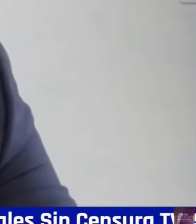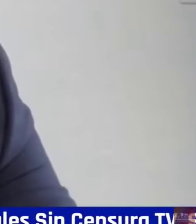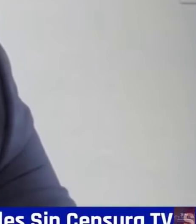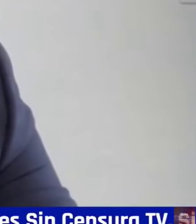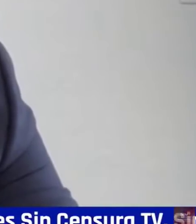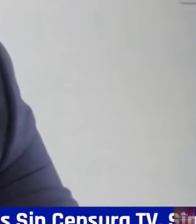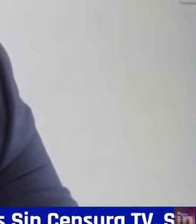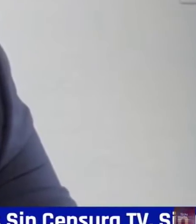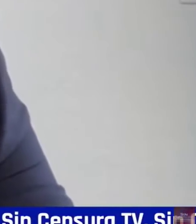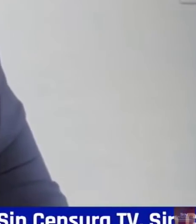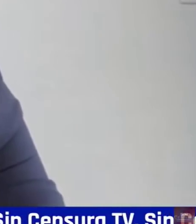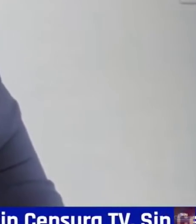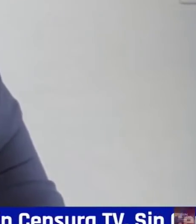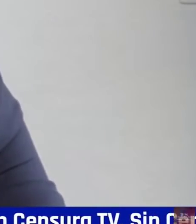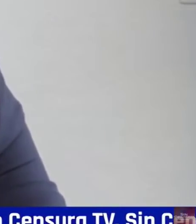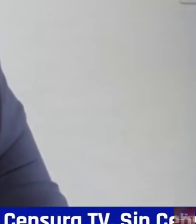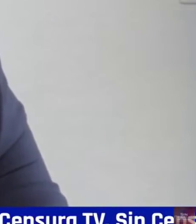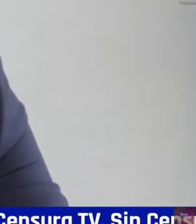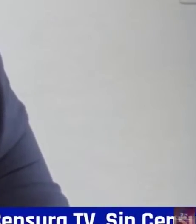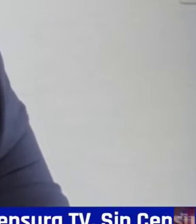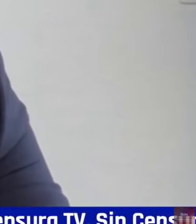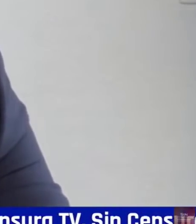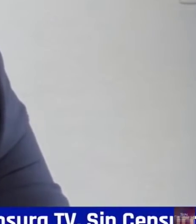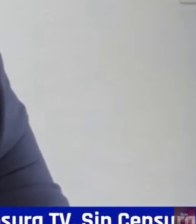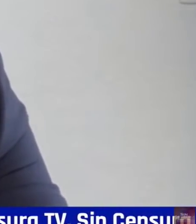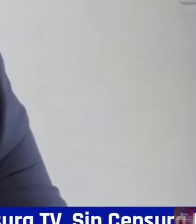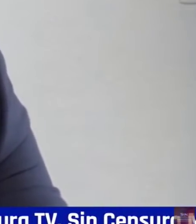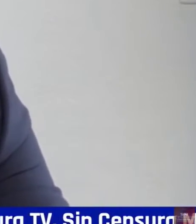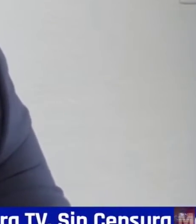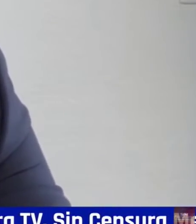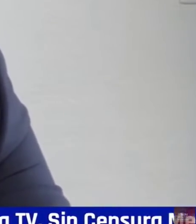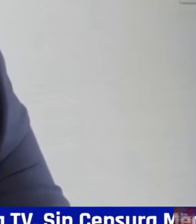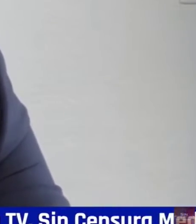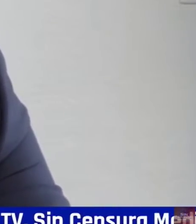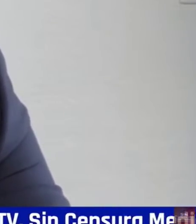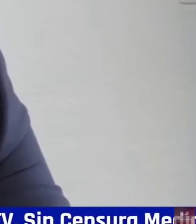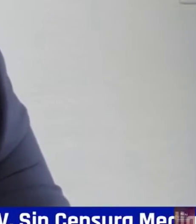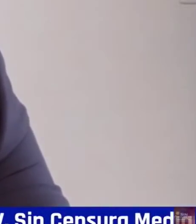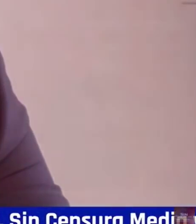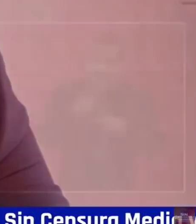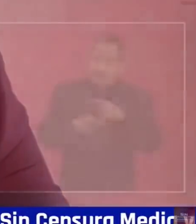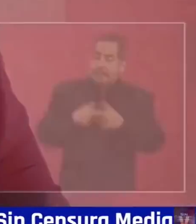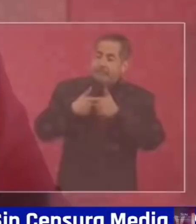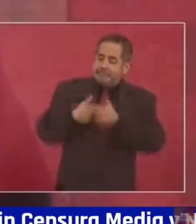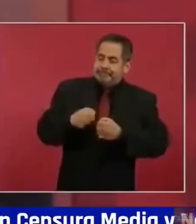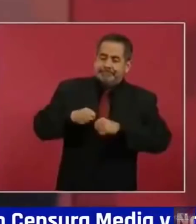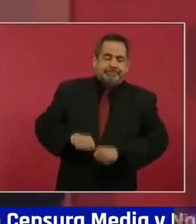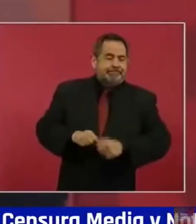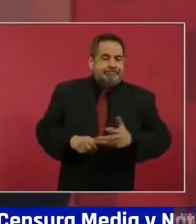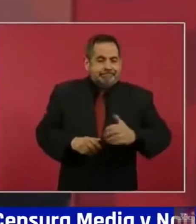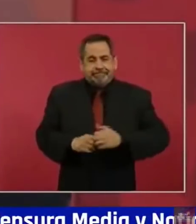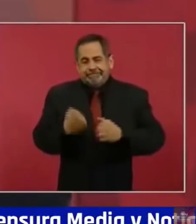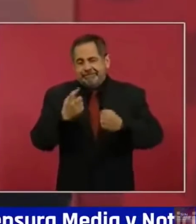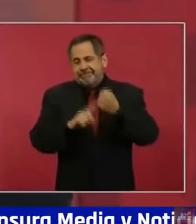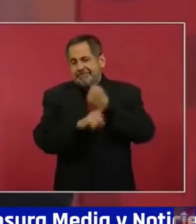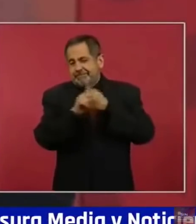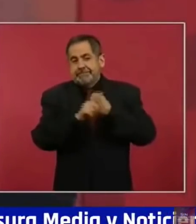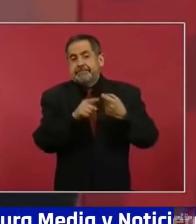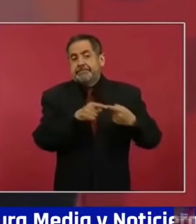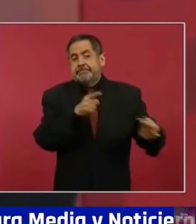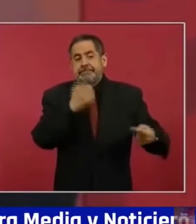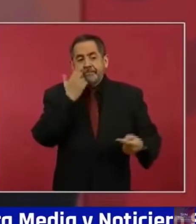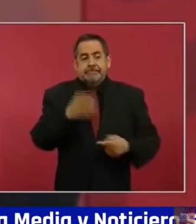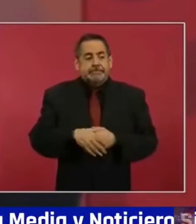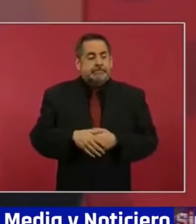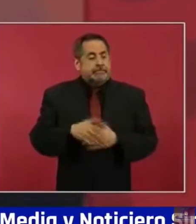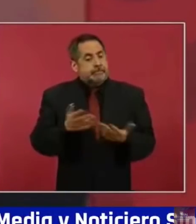es tan importante esta declaración del presidente Andrés Manuel López Obrador, y le voy a pedir al equipo que